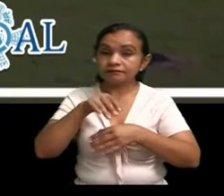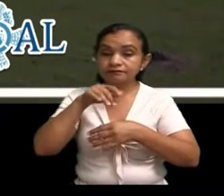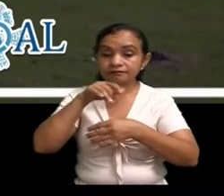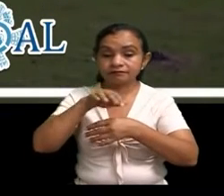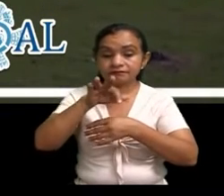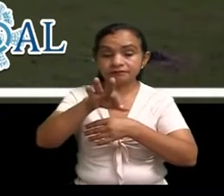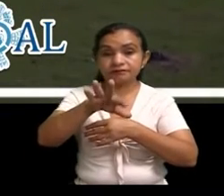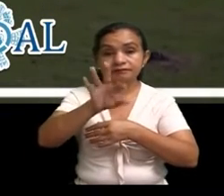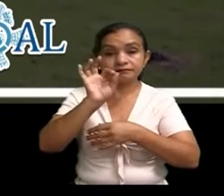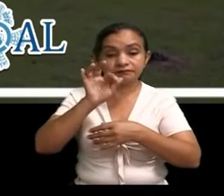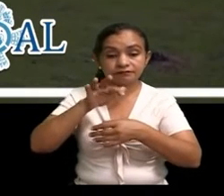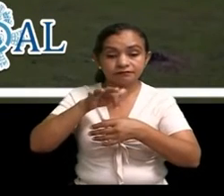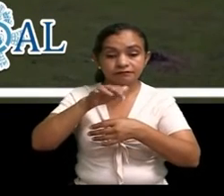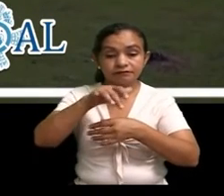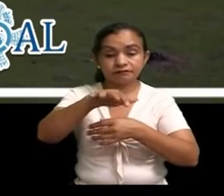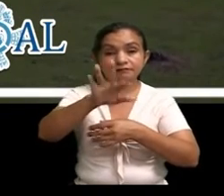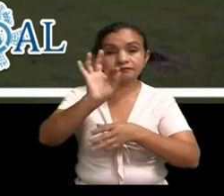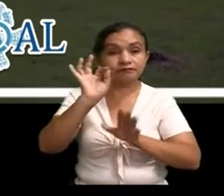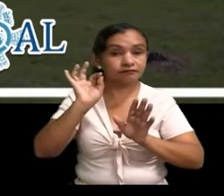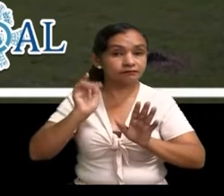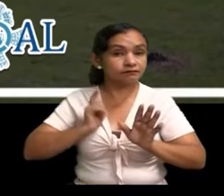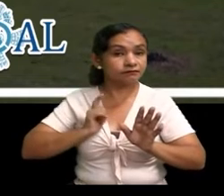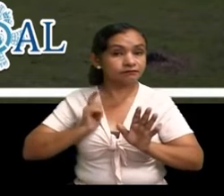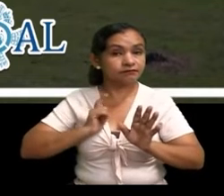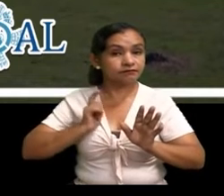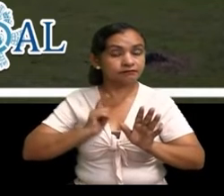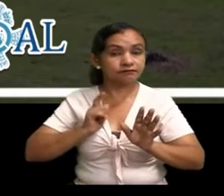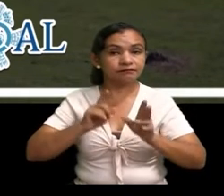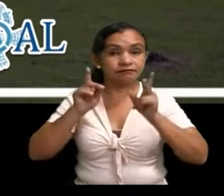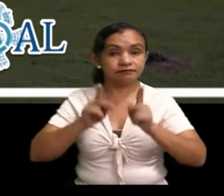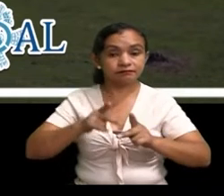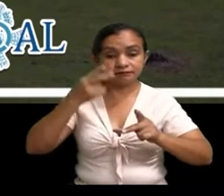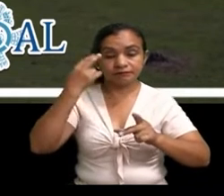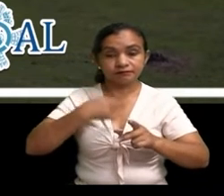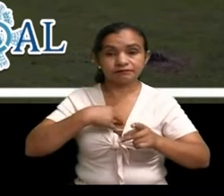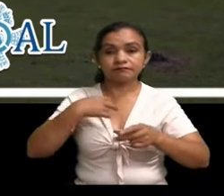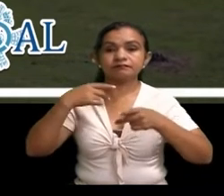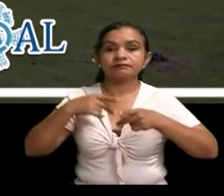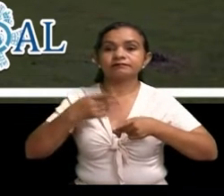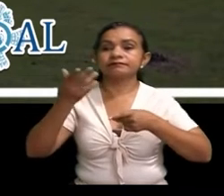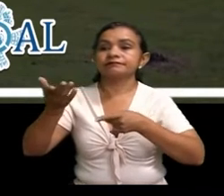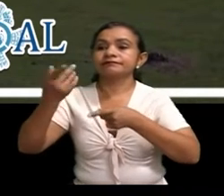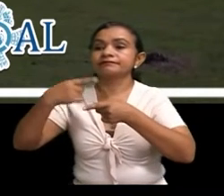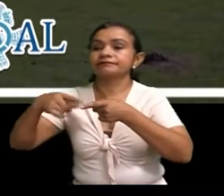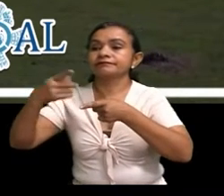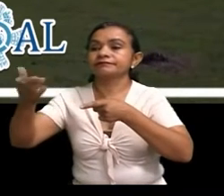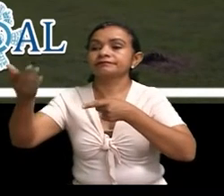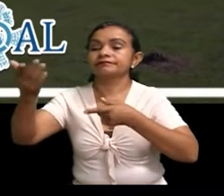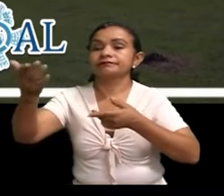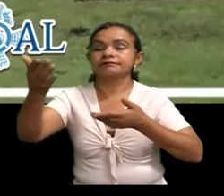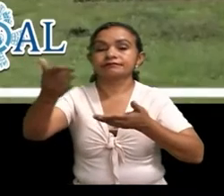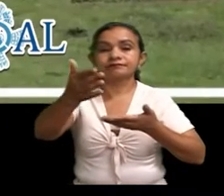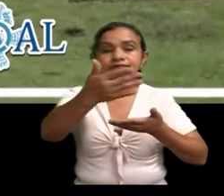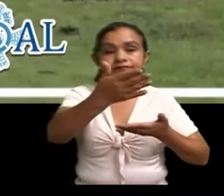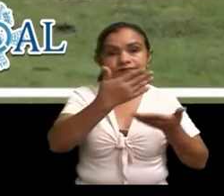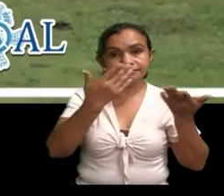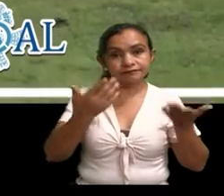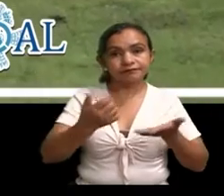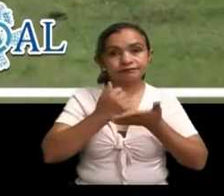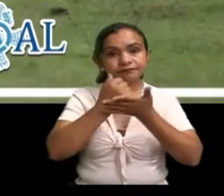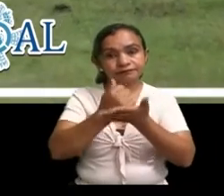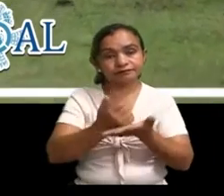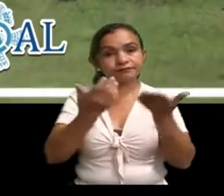tenemos a alguien que administra, al plomero y a uno que cobra. Eso tiene un costo, es una ayuda, pero es un costo.